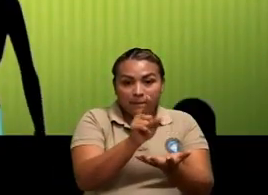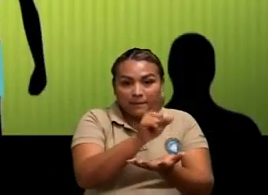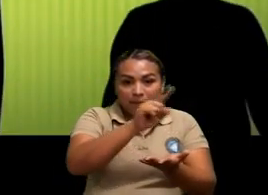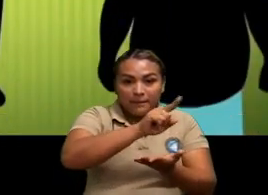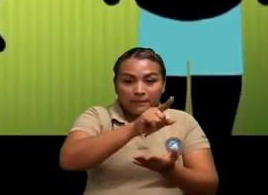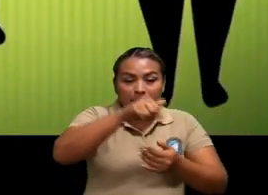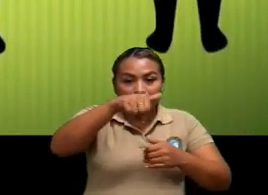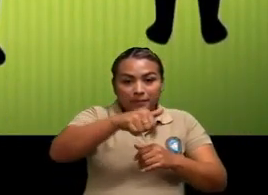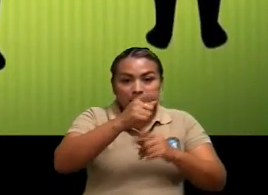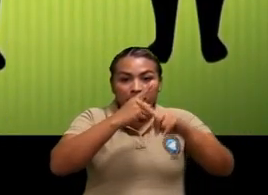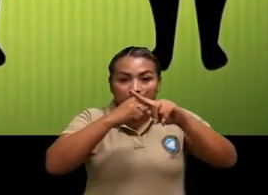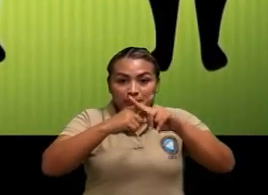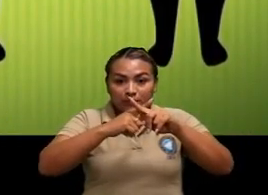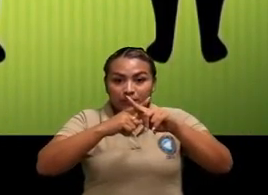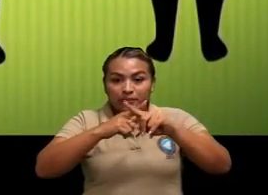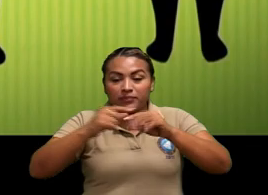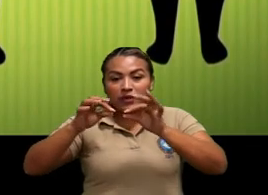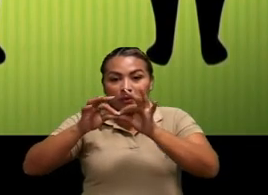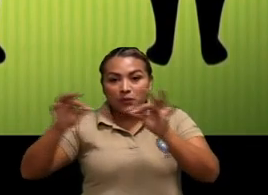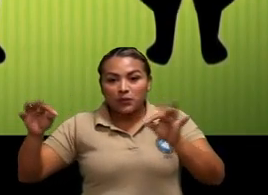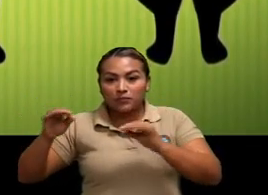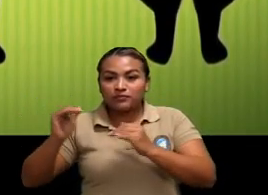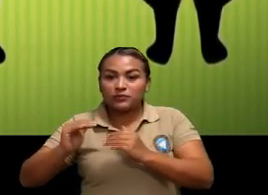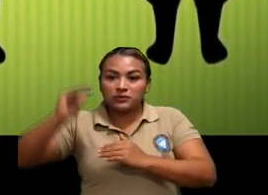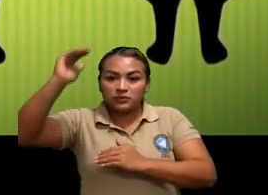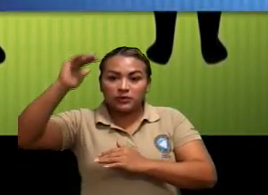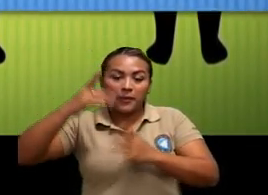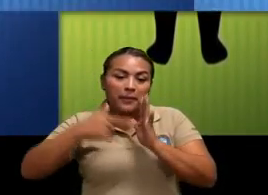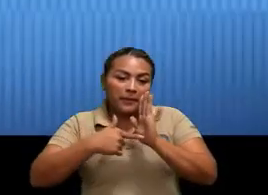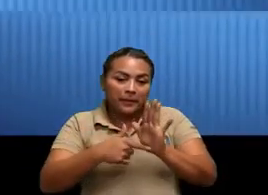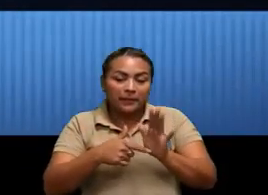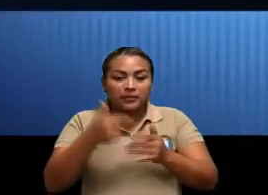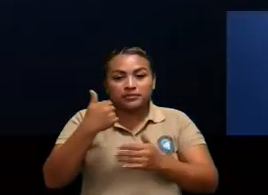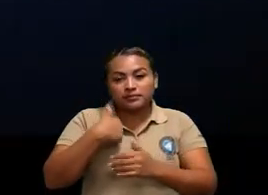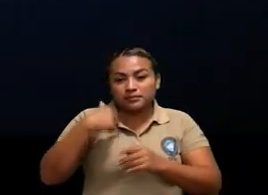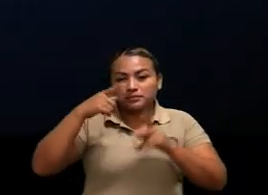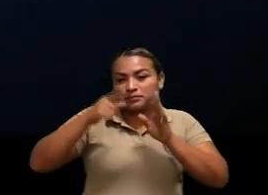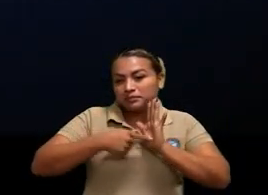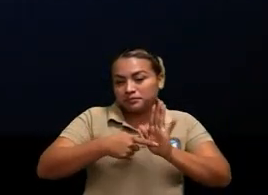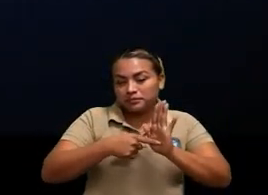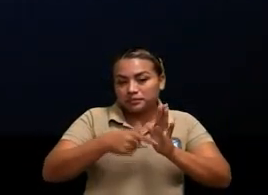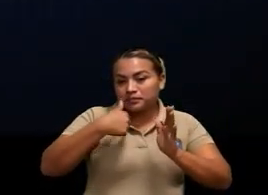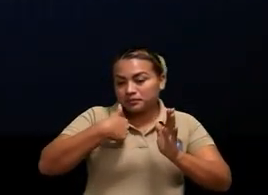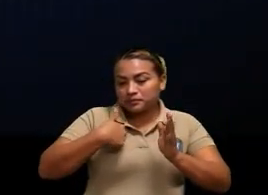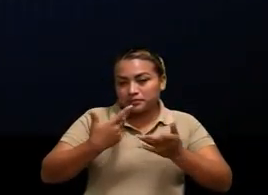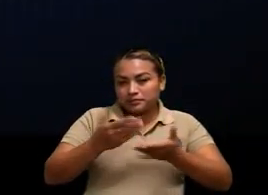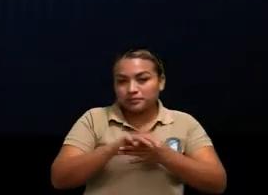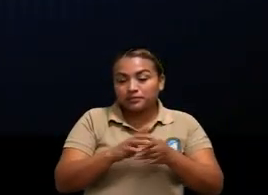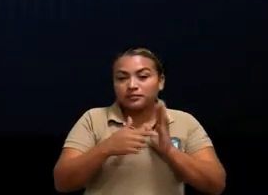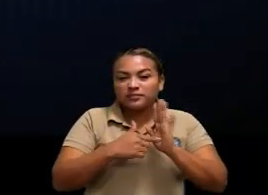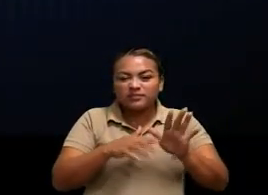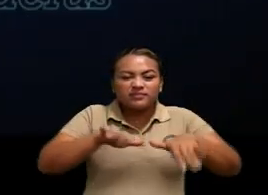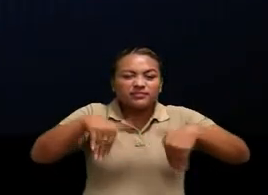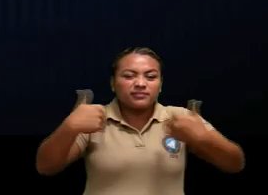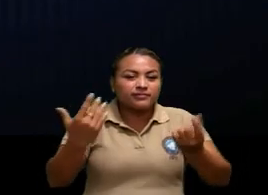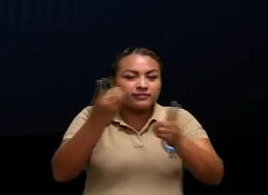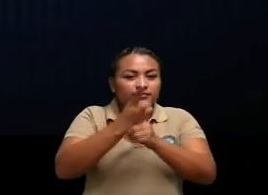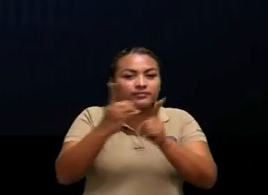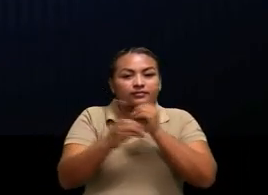la multiplicación de la talla. Pero a ver, una persona así como yo, por ejemplo, que estamos hablando de mi ejemplo, ¿qué tiene que hacer, por ejemplo?